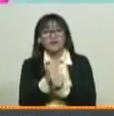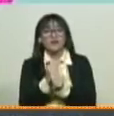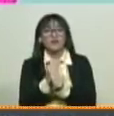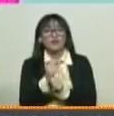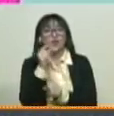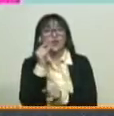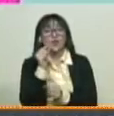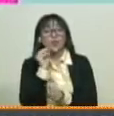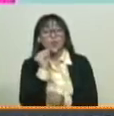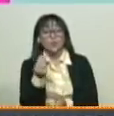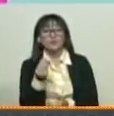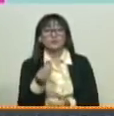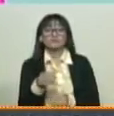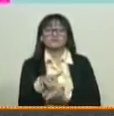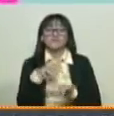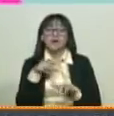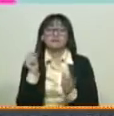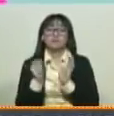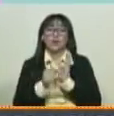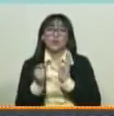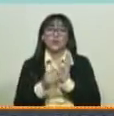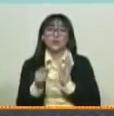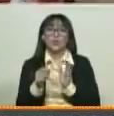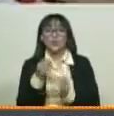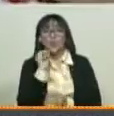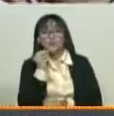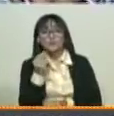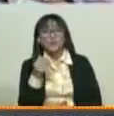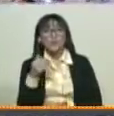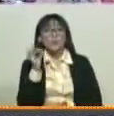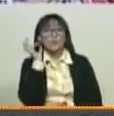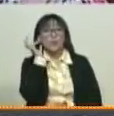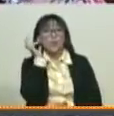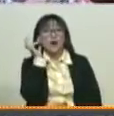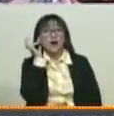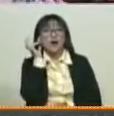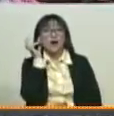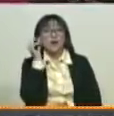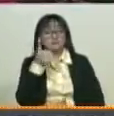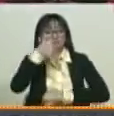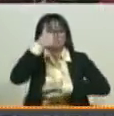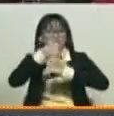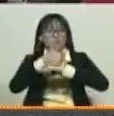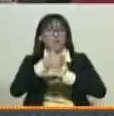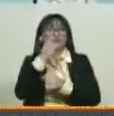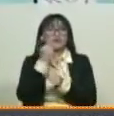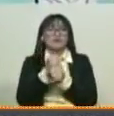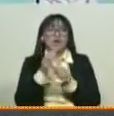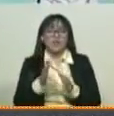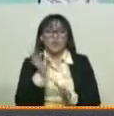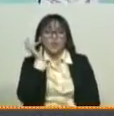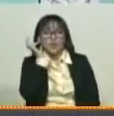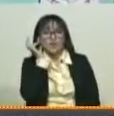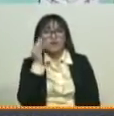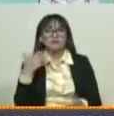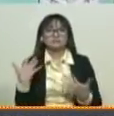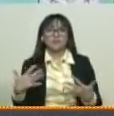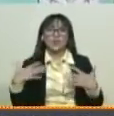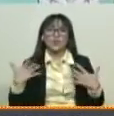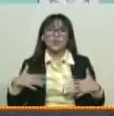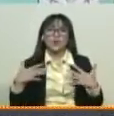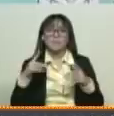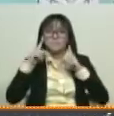y de juventud. La juventud y las mujeres al frente del movimiento, los trabajadores y las trabajadoras, bueno,